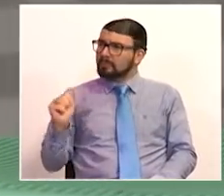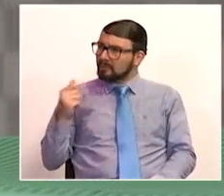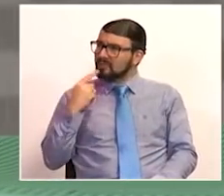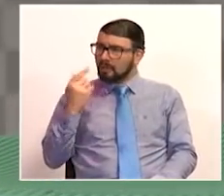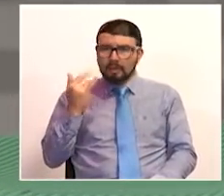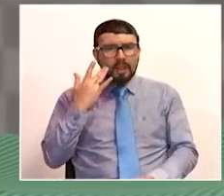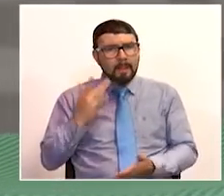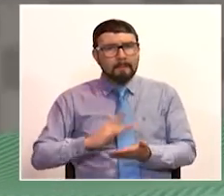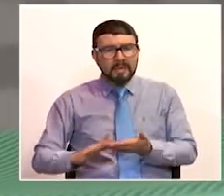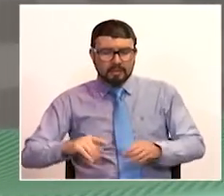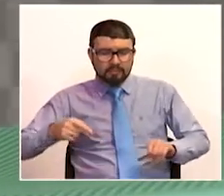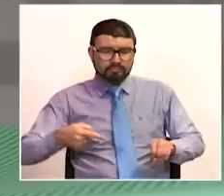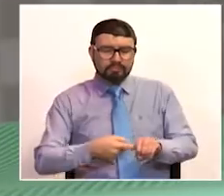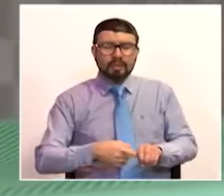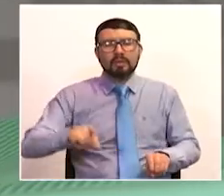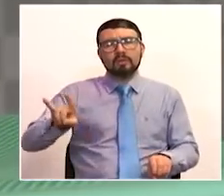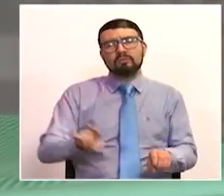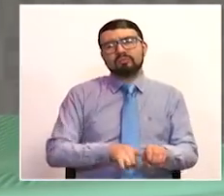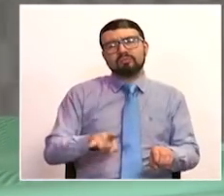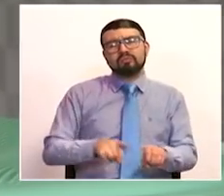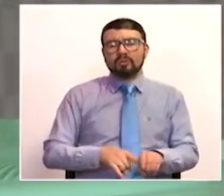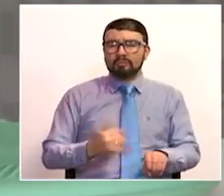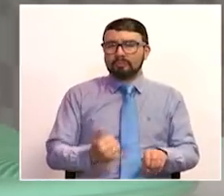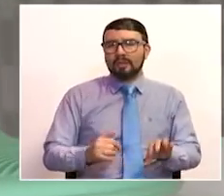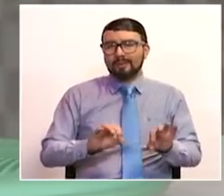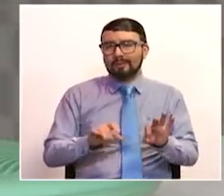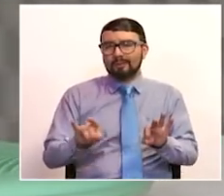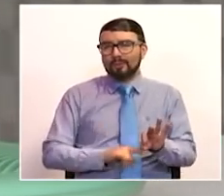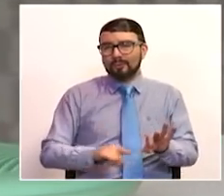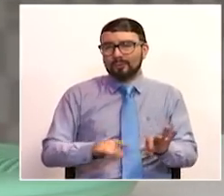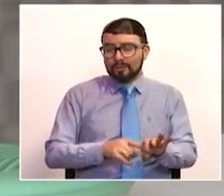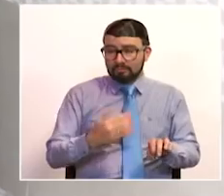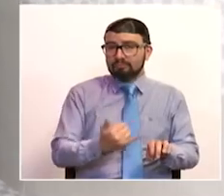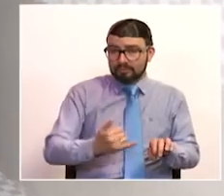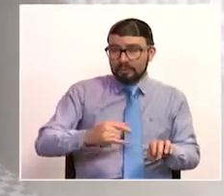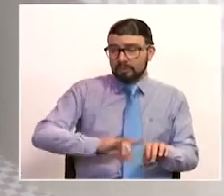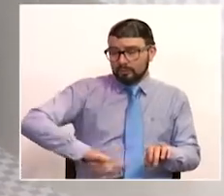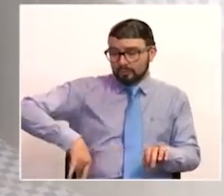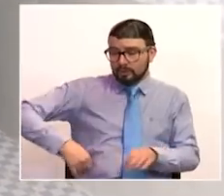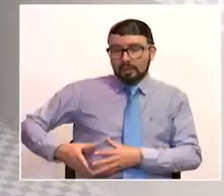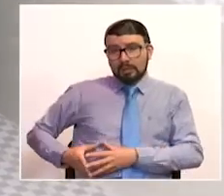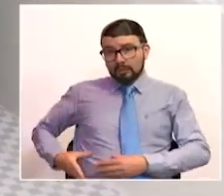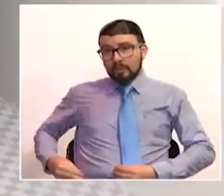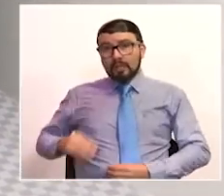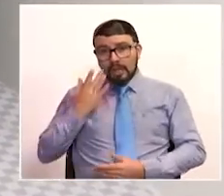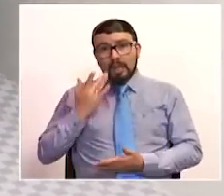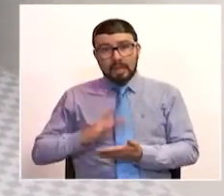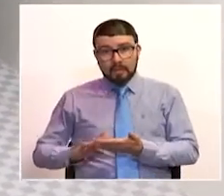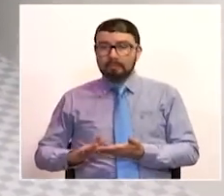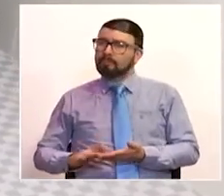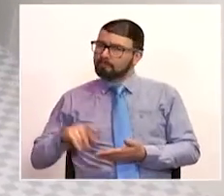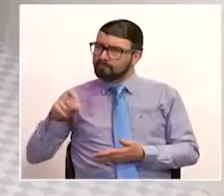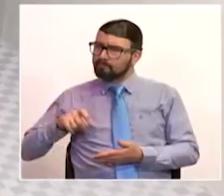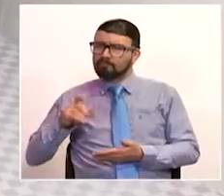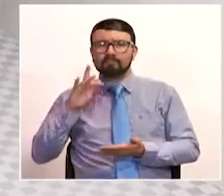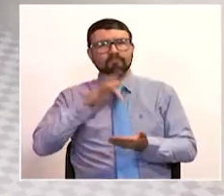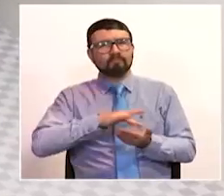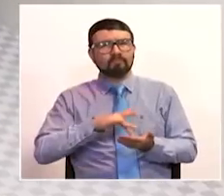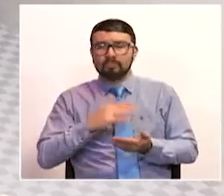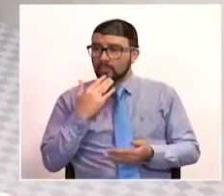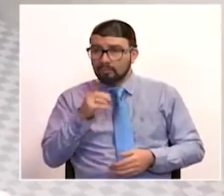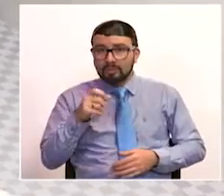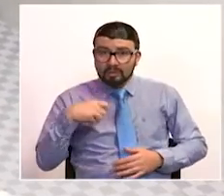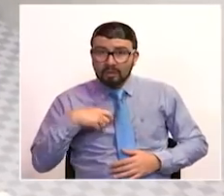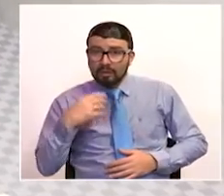limpieza hepática con frecuencia, y a eso es lo que tenemos que llegar. Si ustedes tienen esa bolsa de enemas,